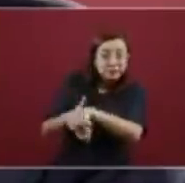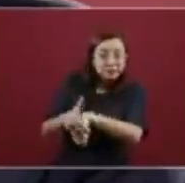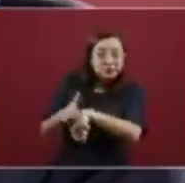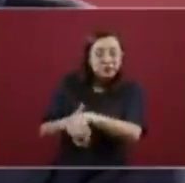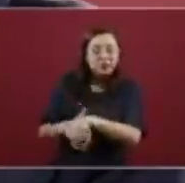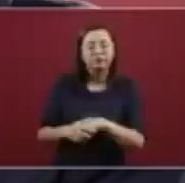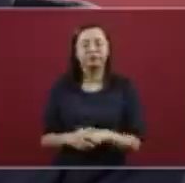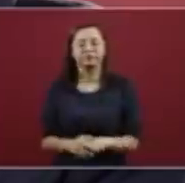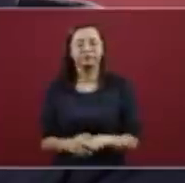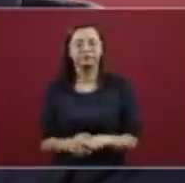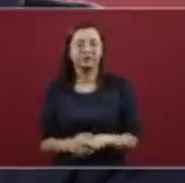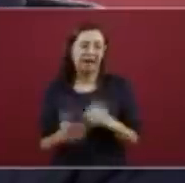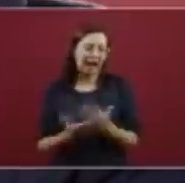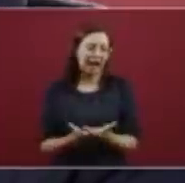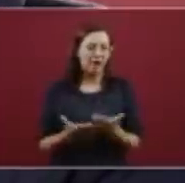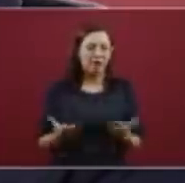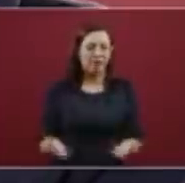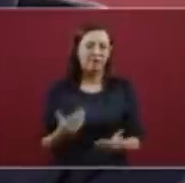como se dice ahora,